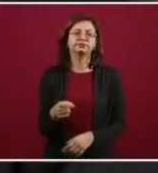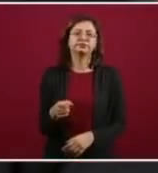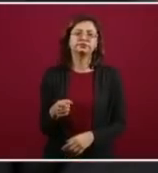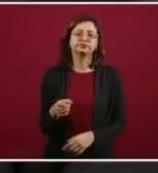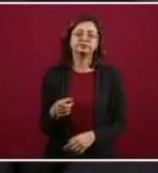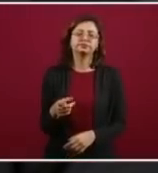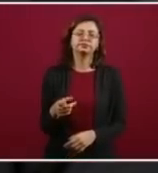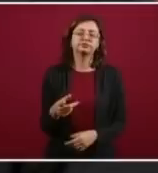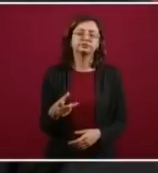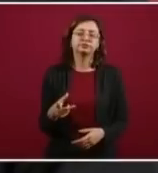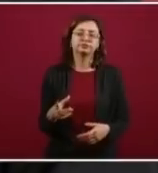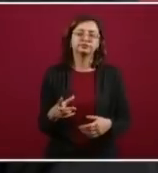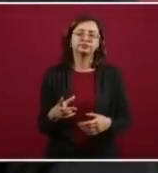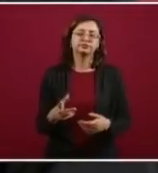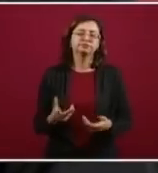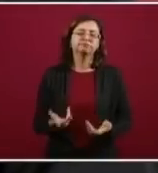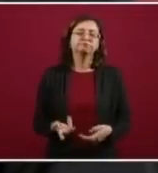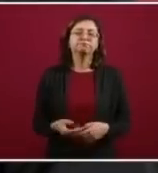de